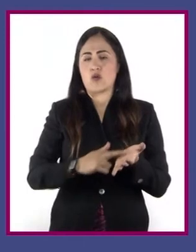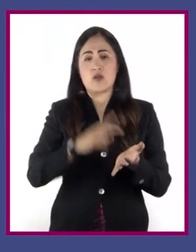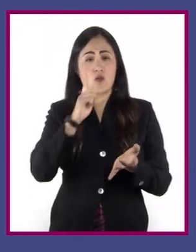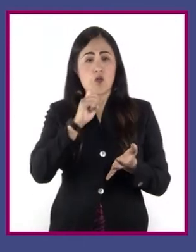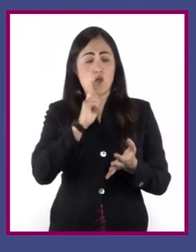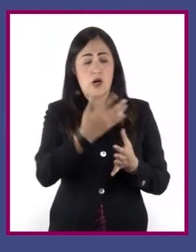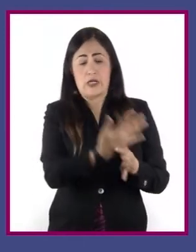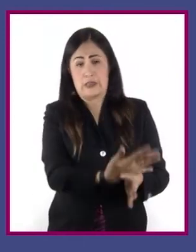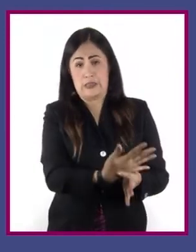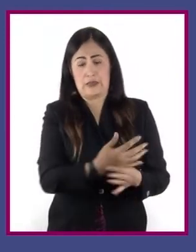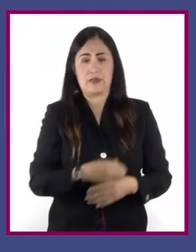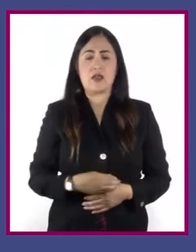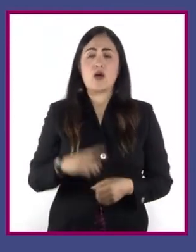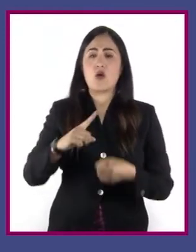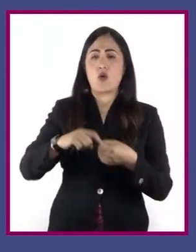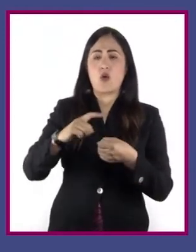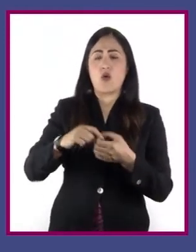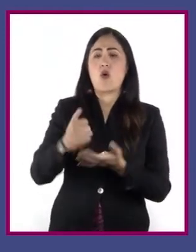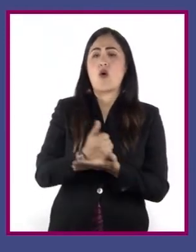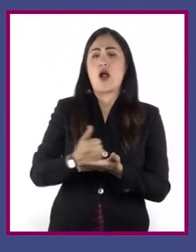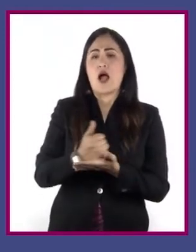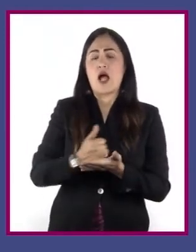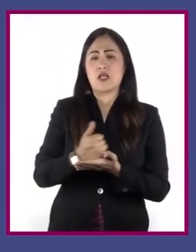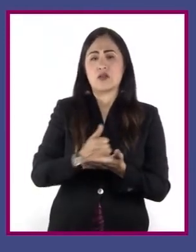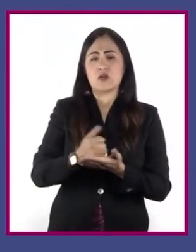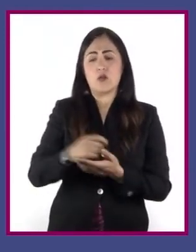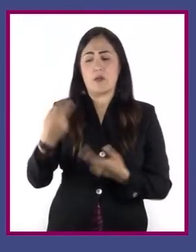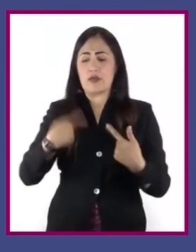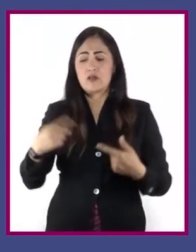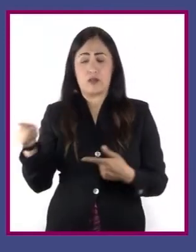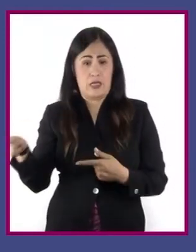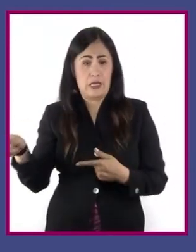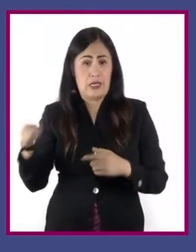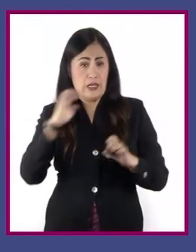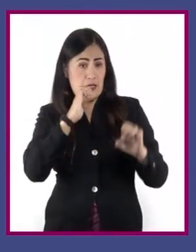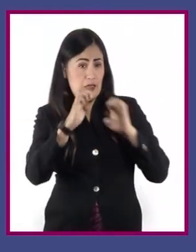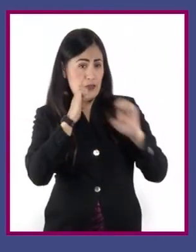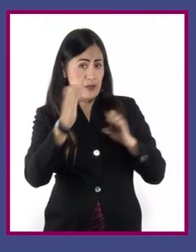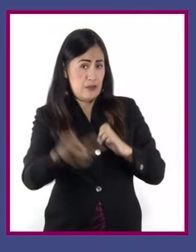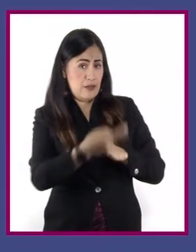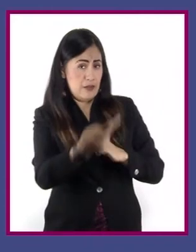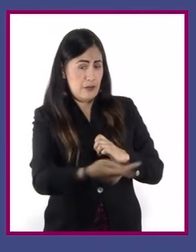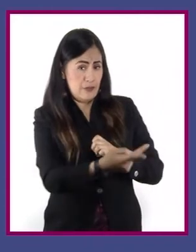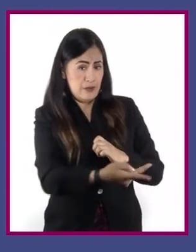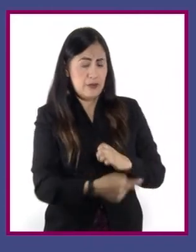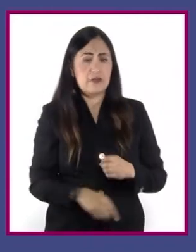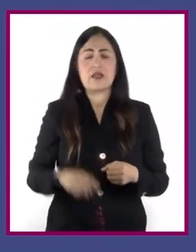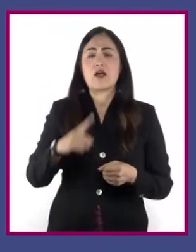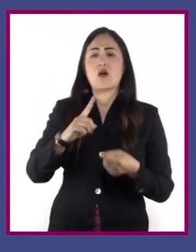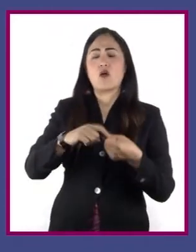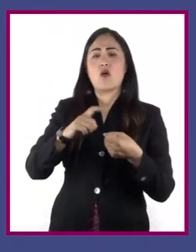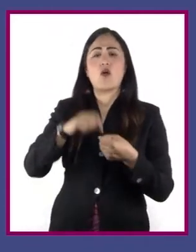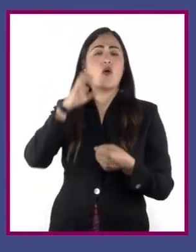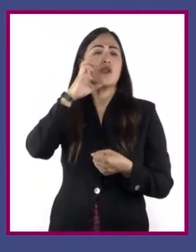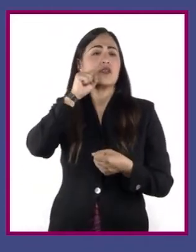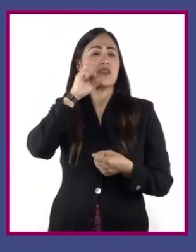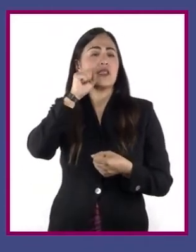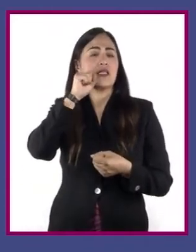entrevistada. En azul, lo que escribe el entrevistador y en anaranjado, el parafraseo que